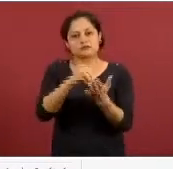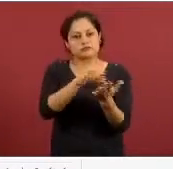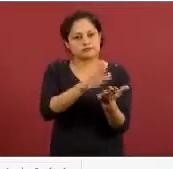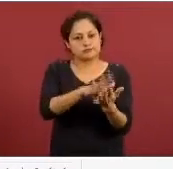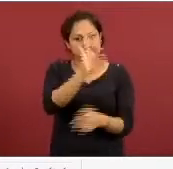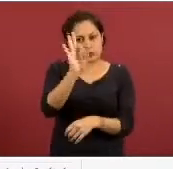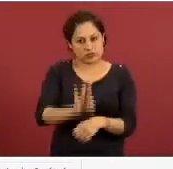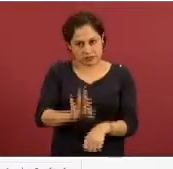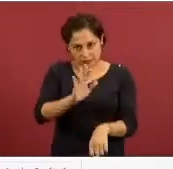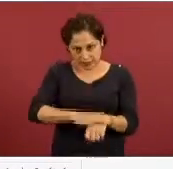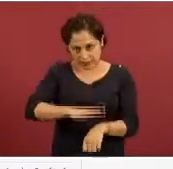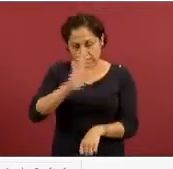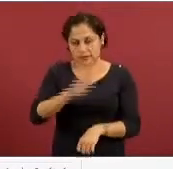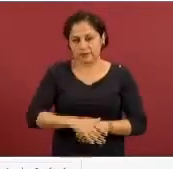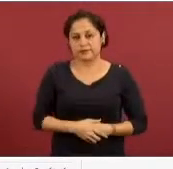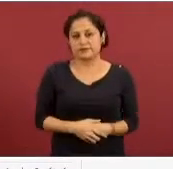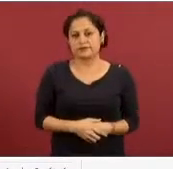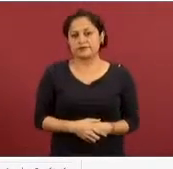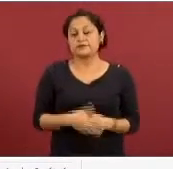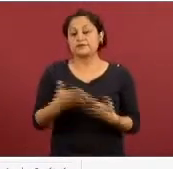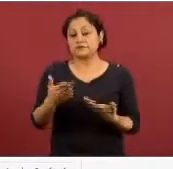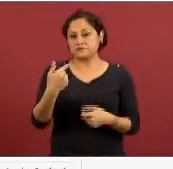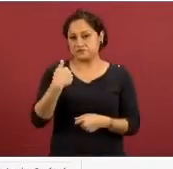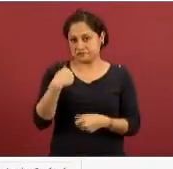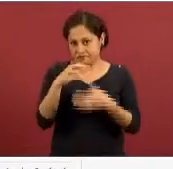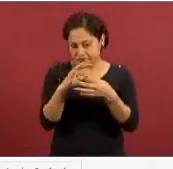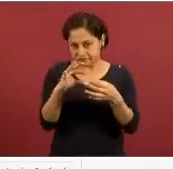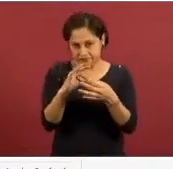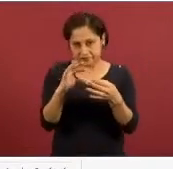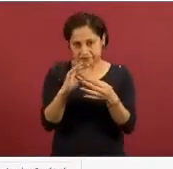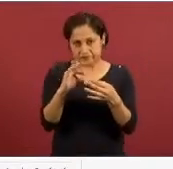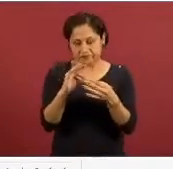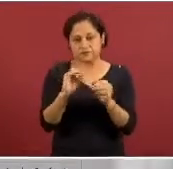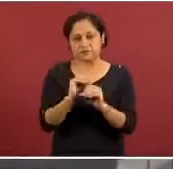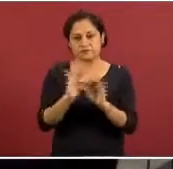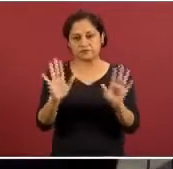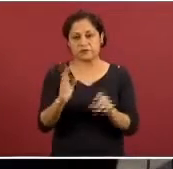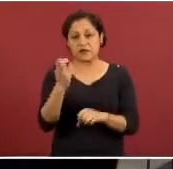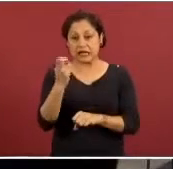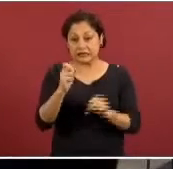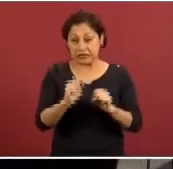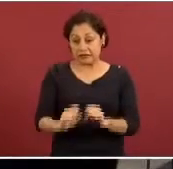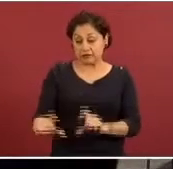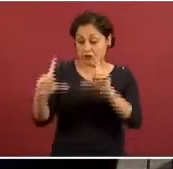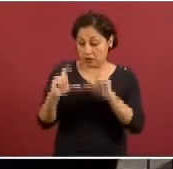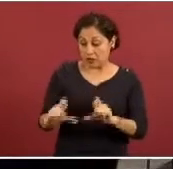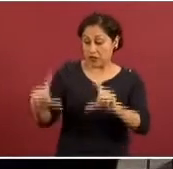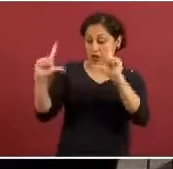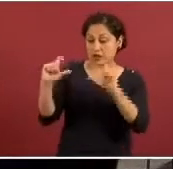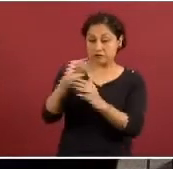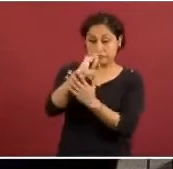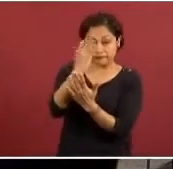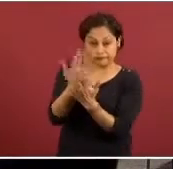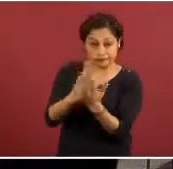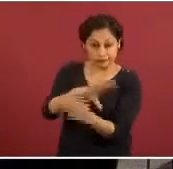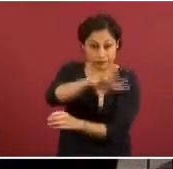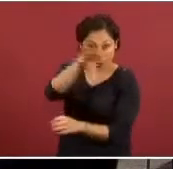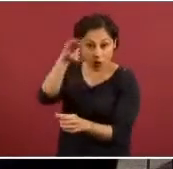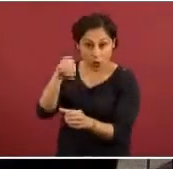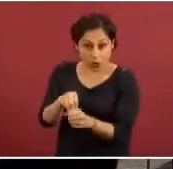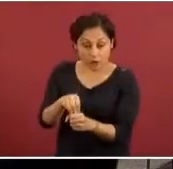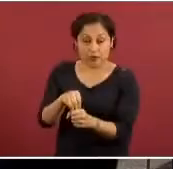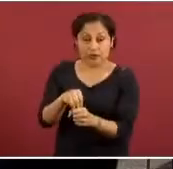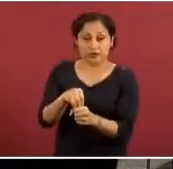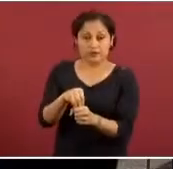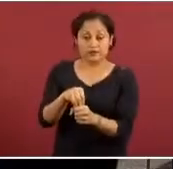y aprovecho en el marco de estas diapositivas, que toda esta información, nuevamente, gran parte de todos los